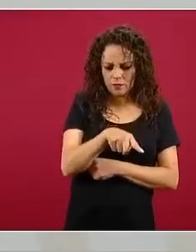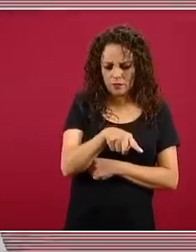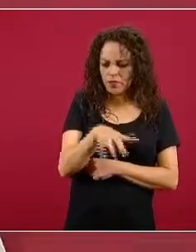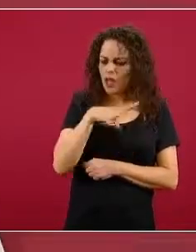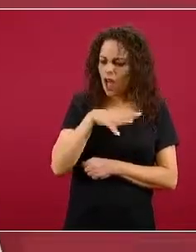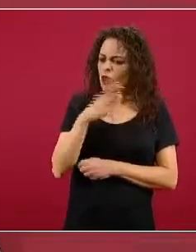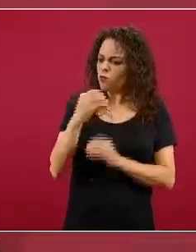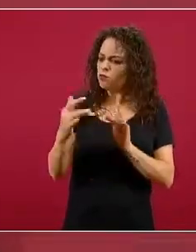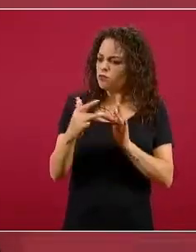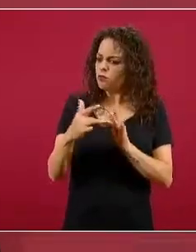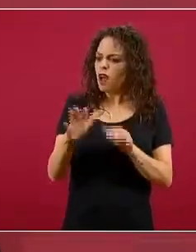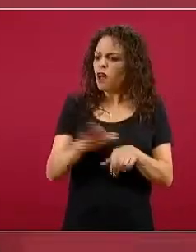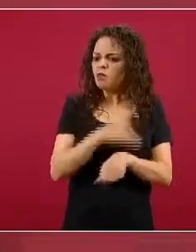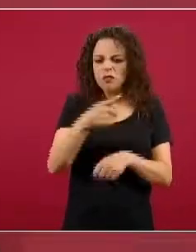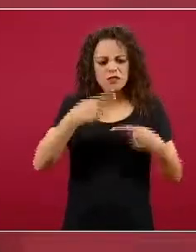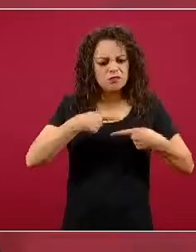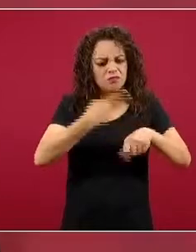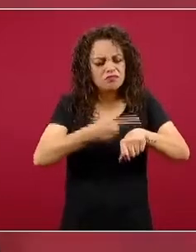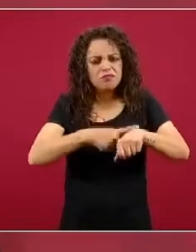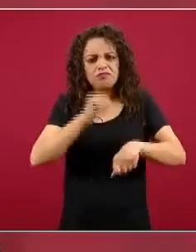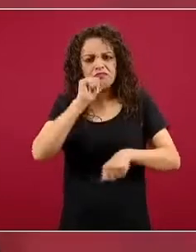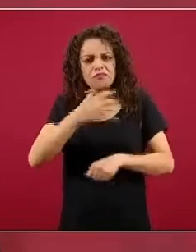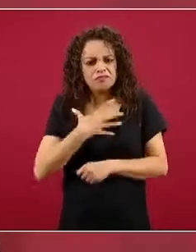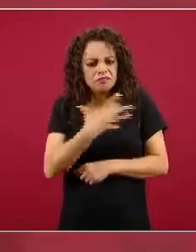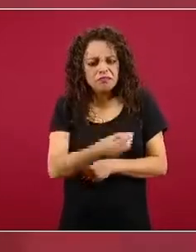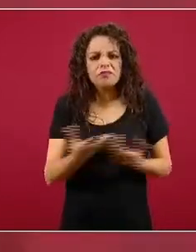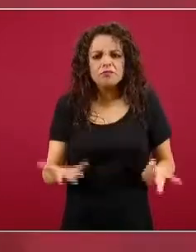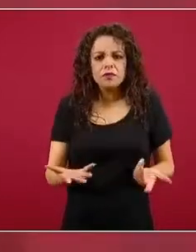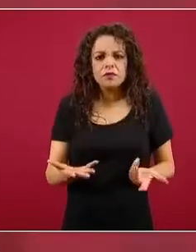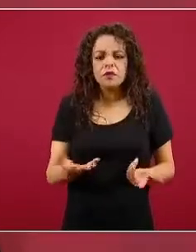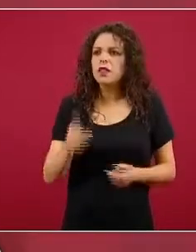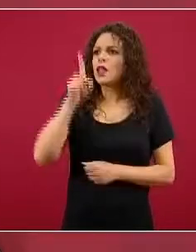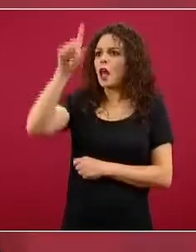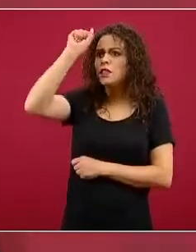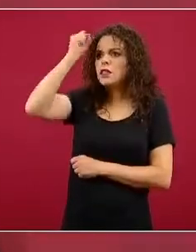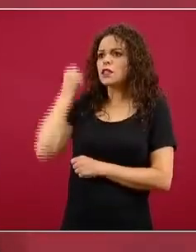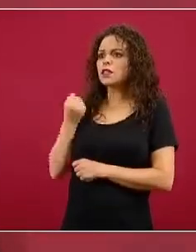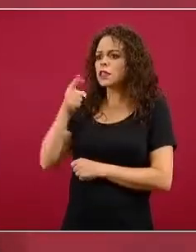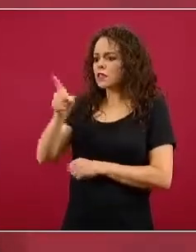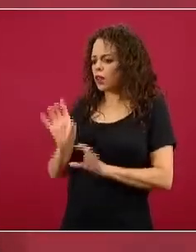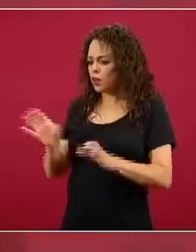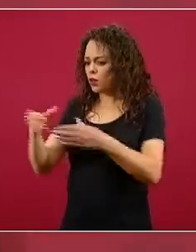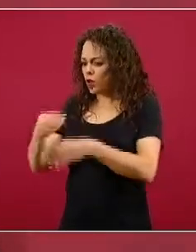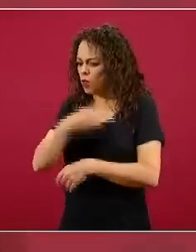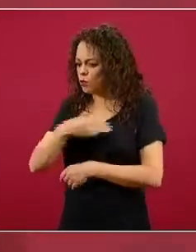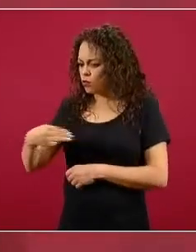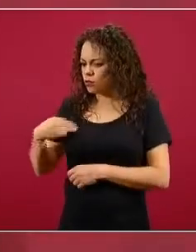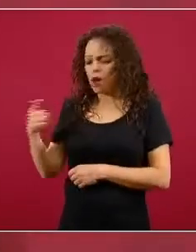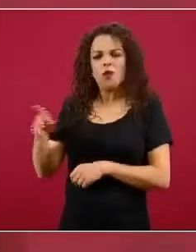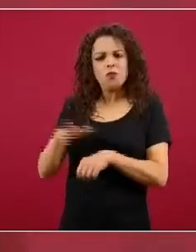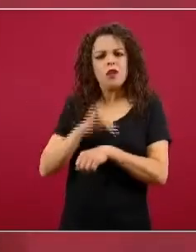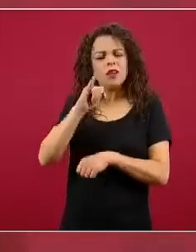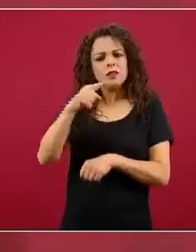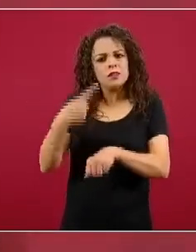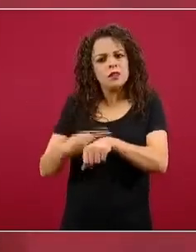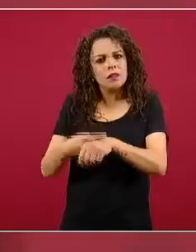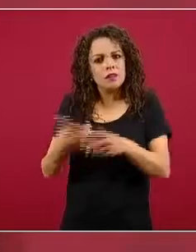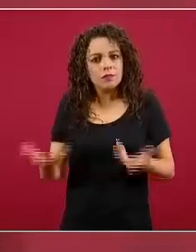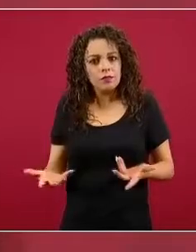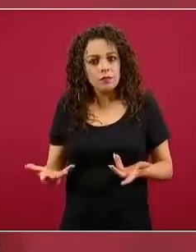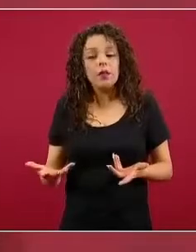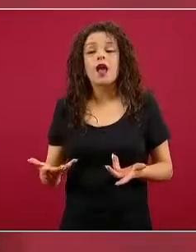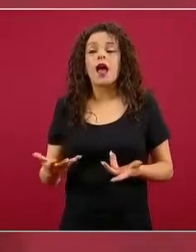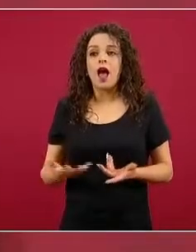enferma? Y en Sinaloa, que tiene estos municipios, ¿por qué ahí sí? Y verificaron que hay ciertas características en esta